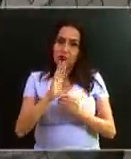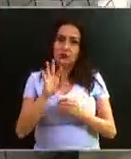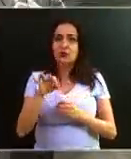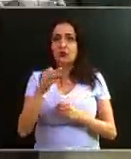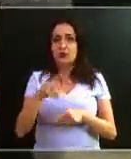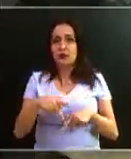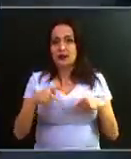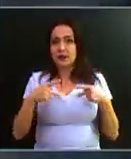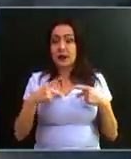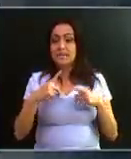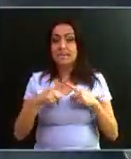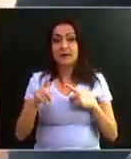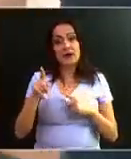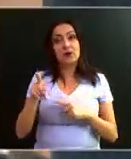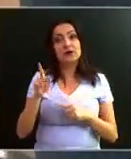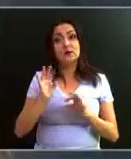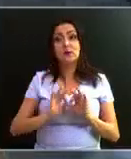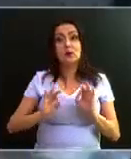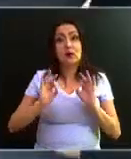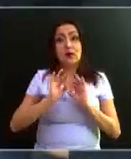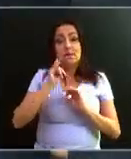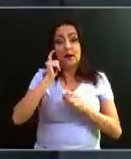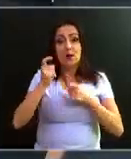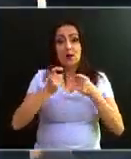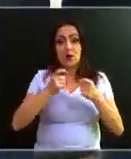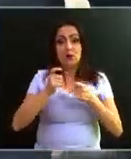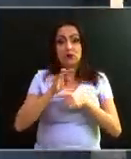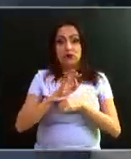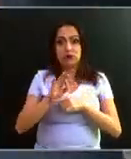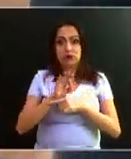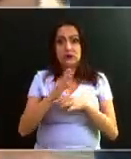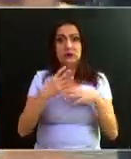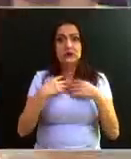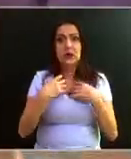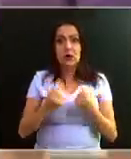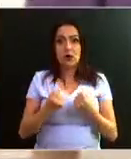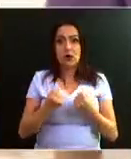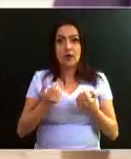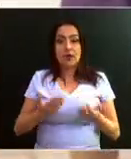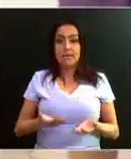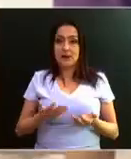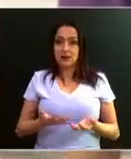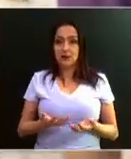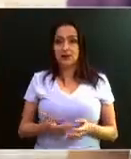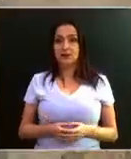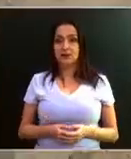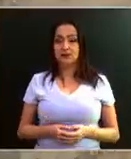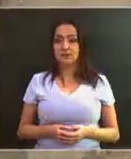de vida, lo cual es esencial para un control efectivo y saludable del peso.